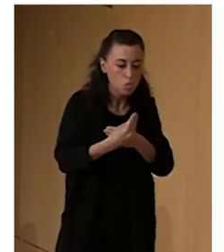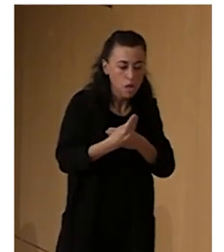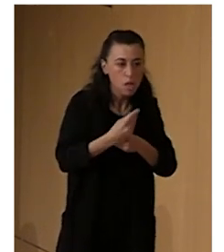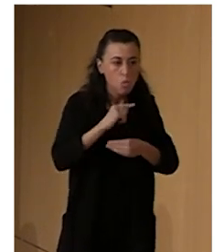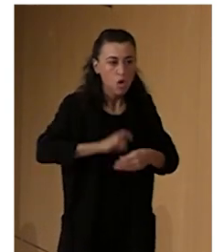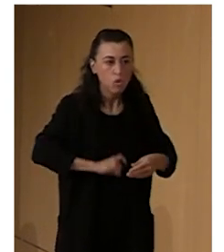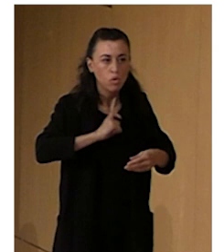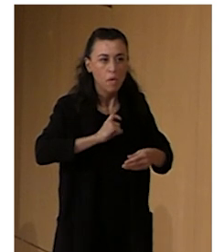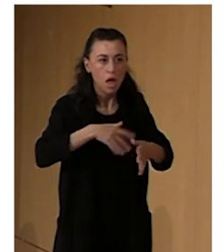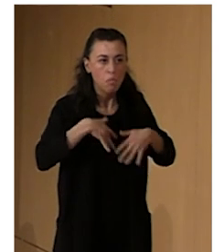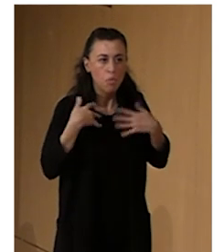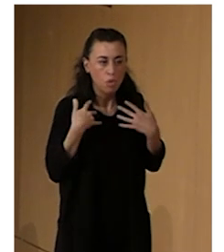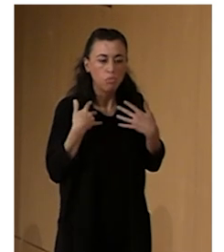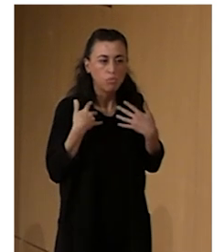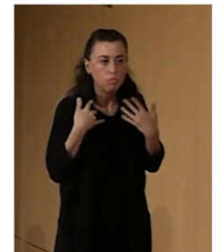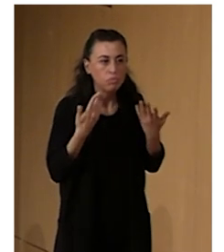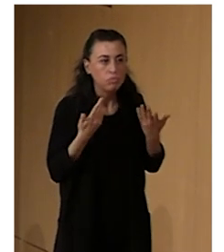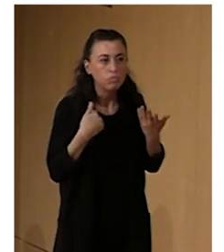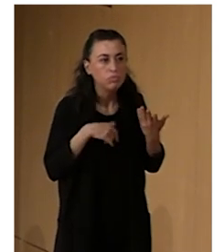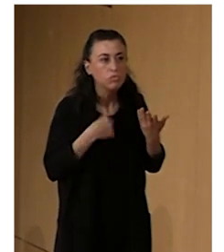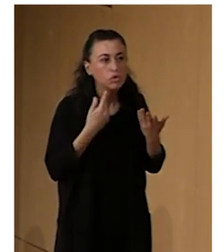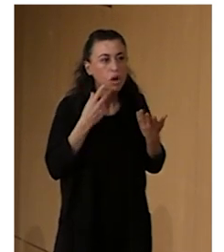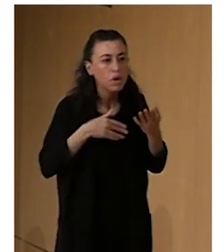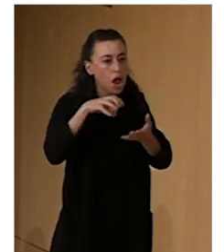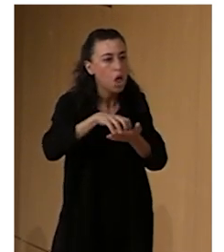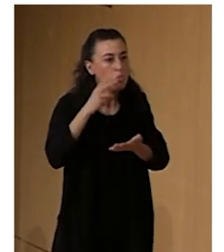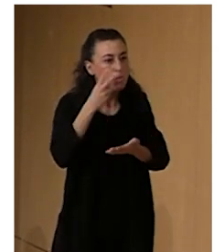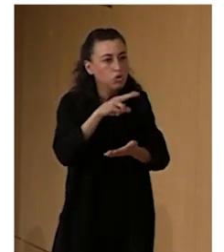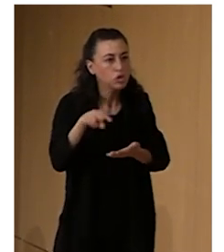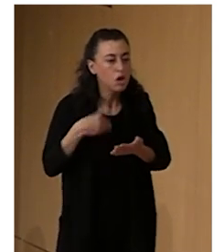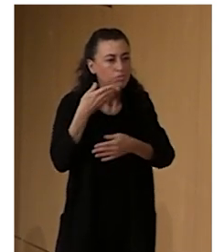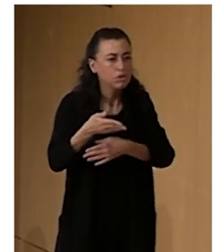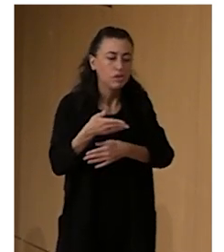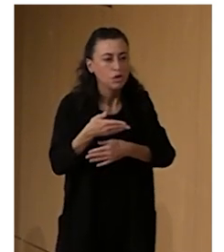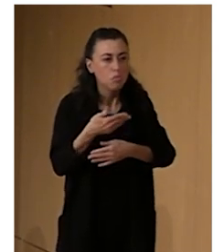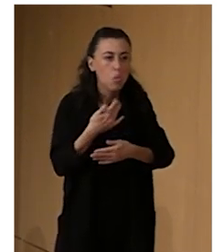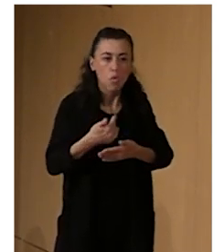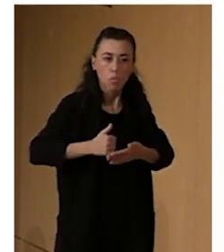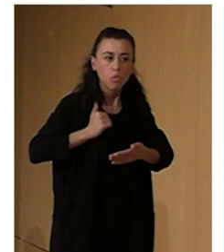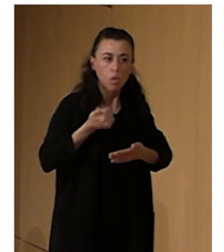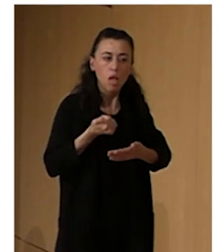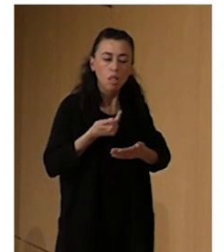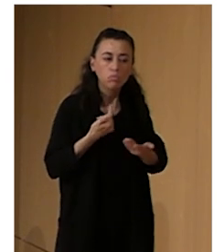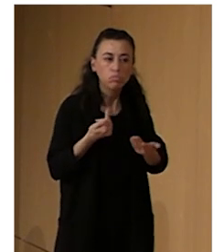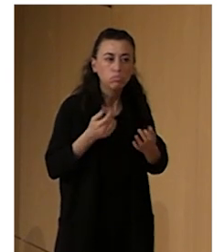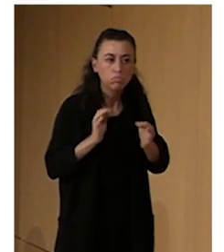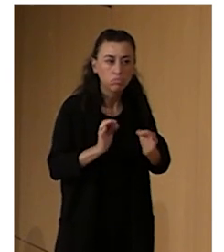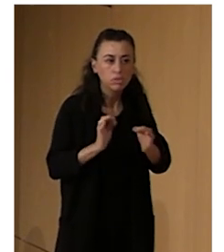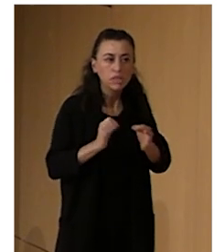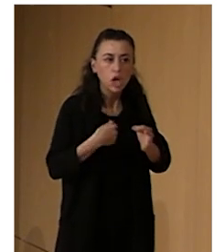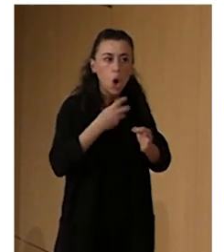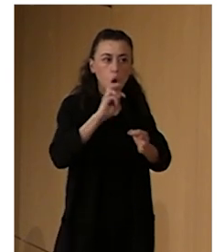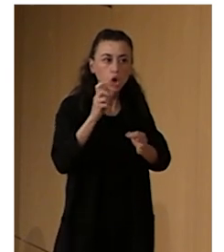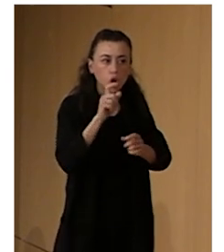emoción valoran enormemente lo que es venir al museo como una oportunidad única lo que es relacionarse no en un entorno con otro tipo de de